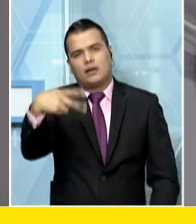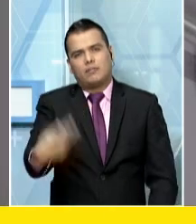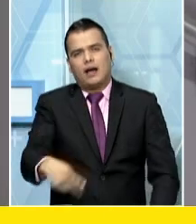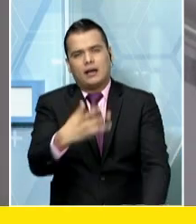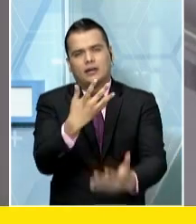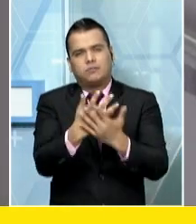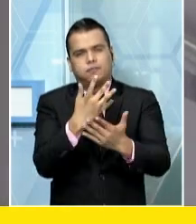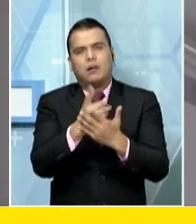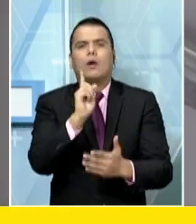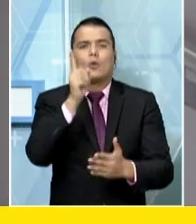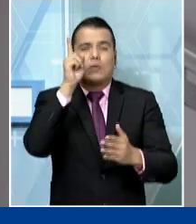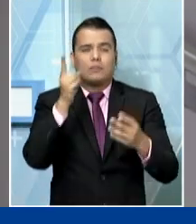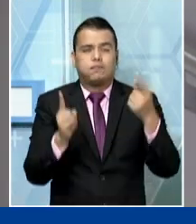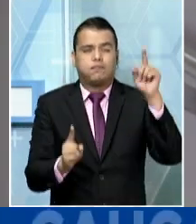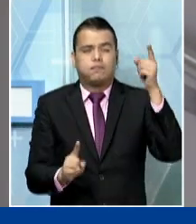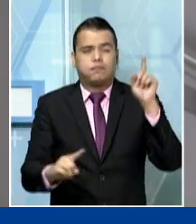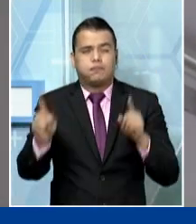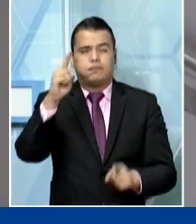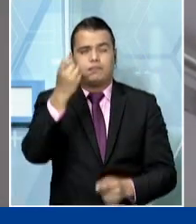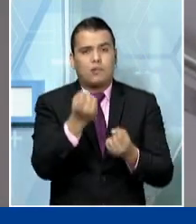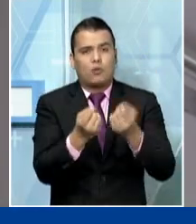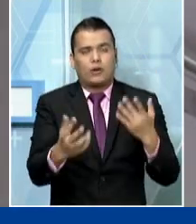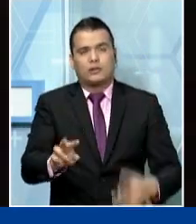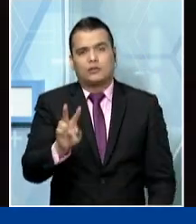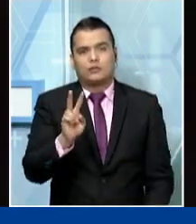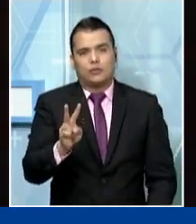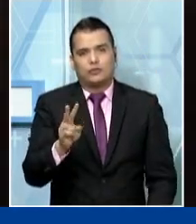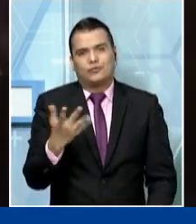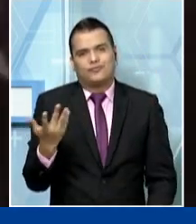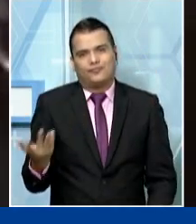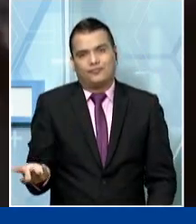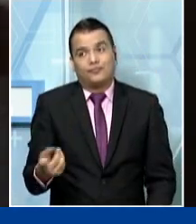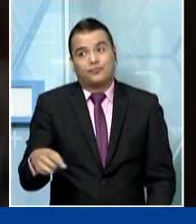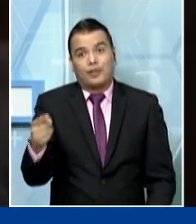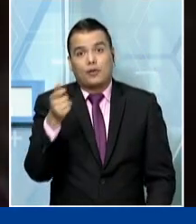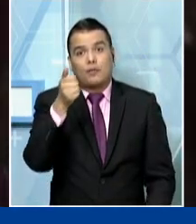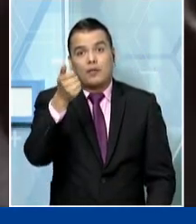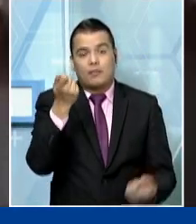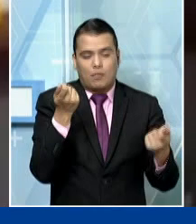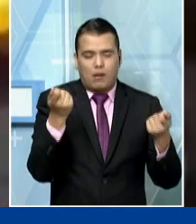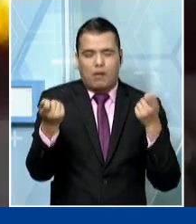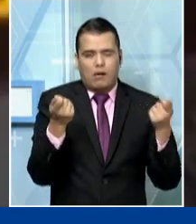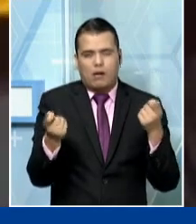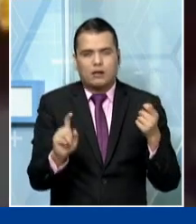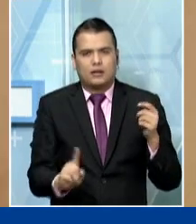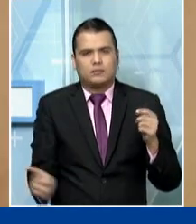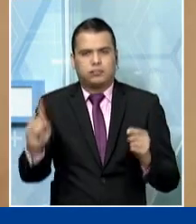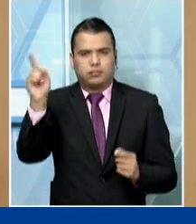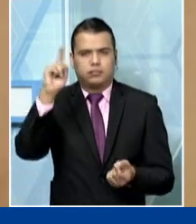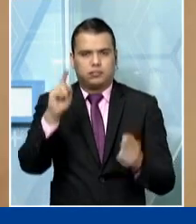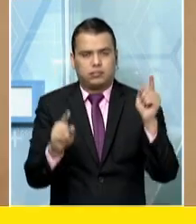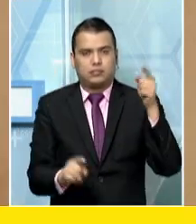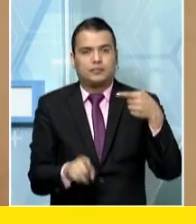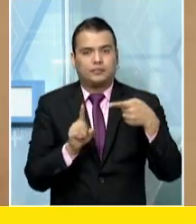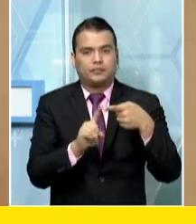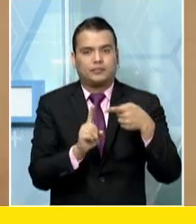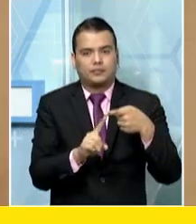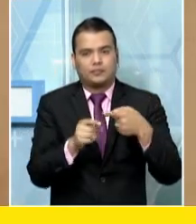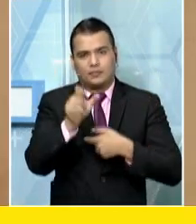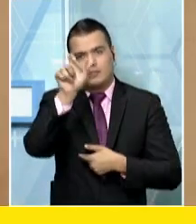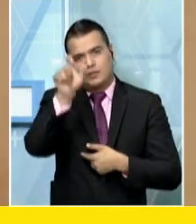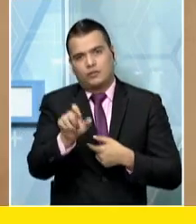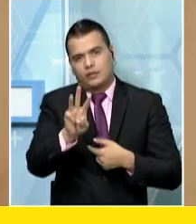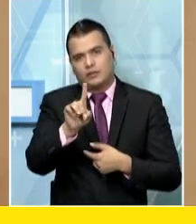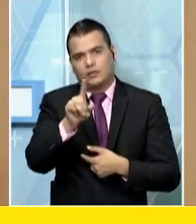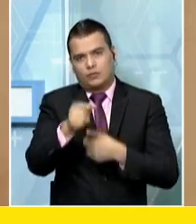los ciudadanos presentan lesiones en su cuerpo producto de la posible manipulación de pólvora uno de 31 años en el